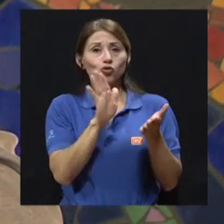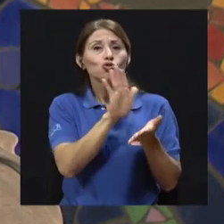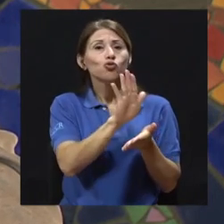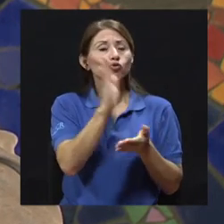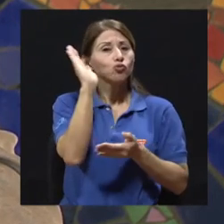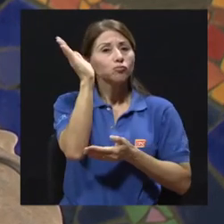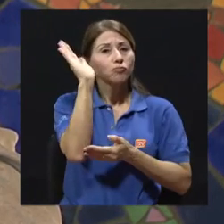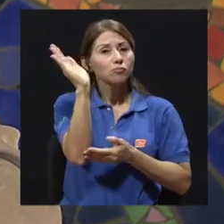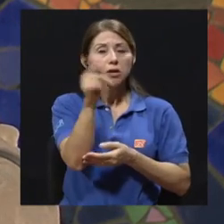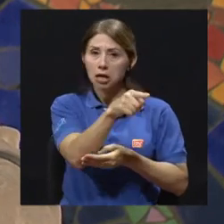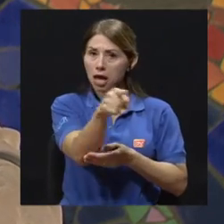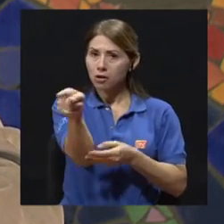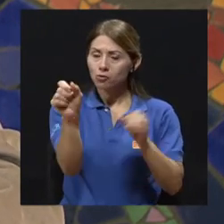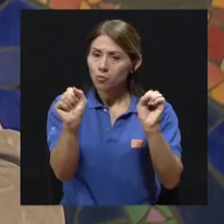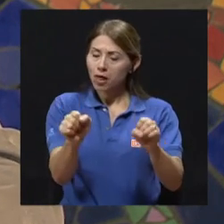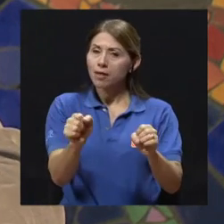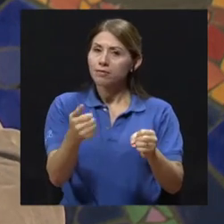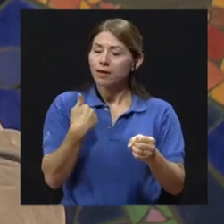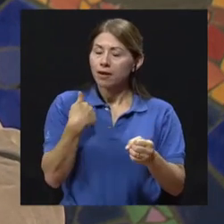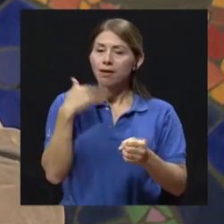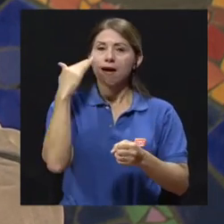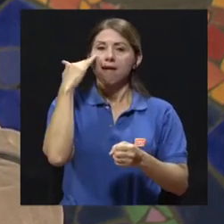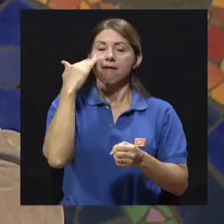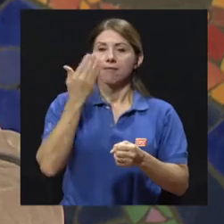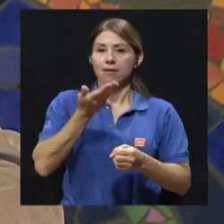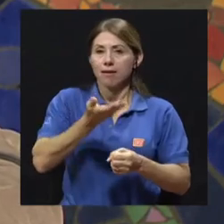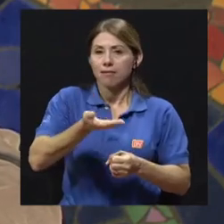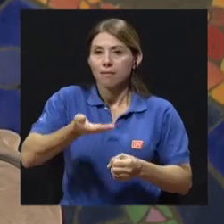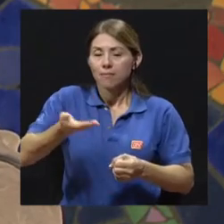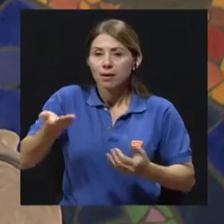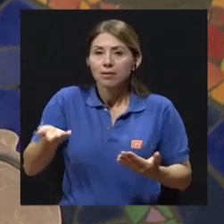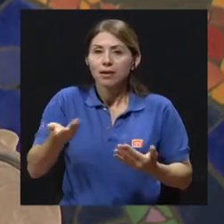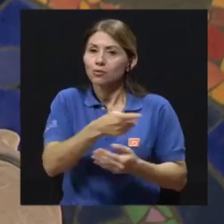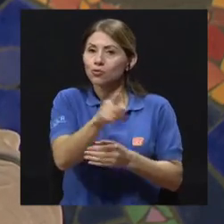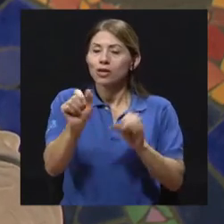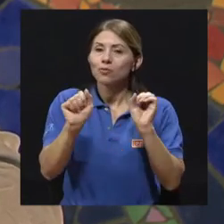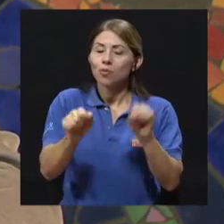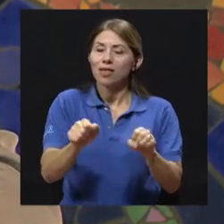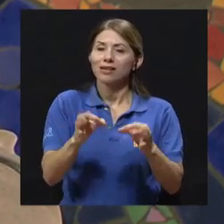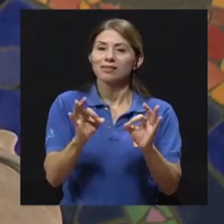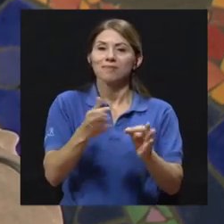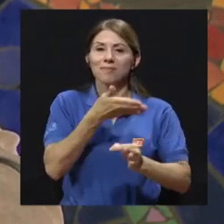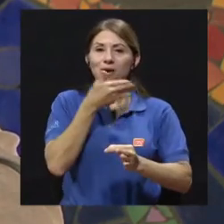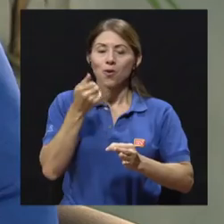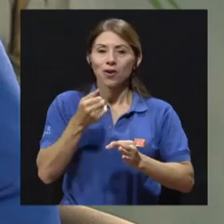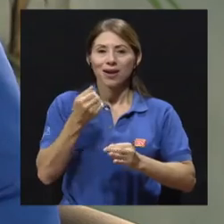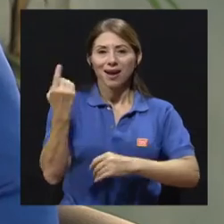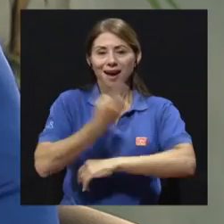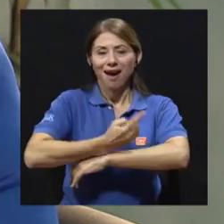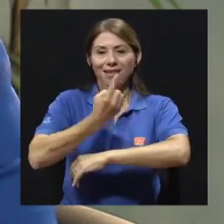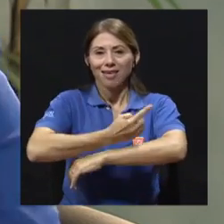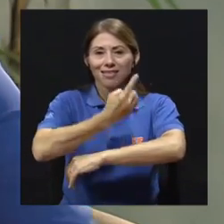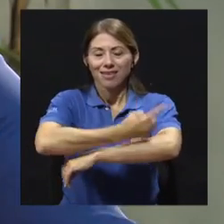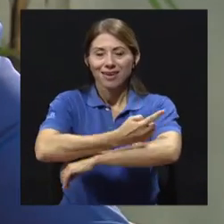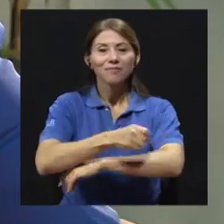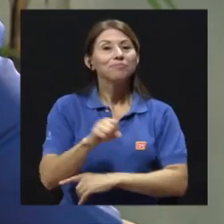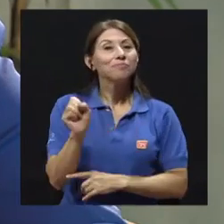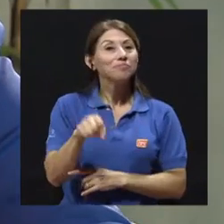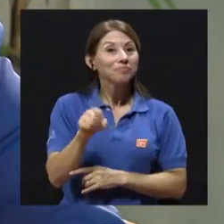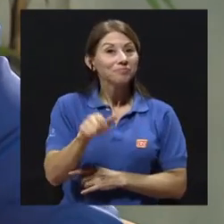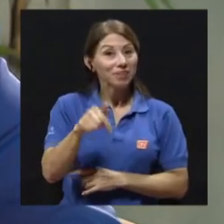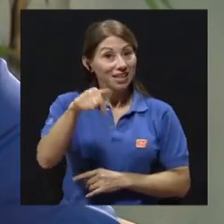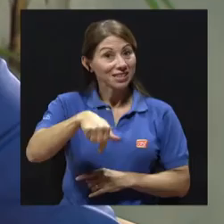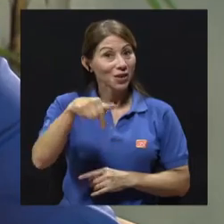aportan, pues herramientas, ¿verdad?, para que puedan en sus familias poder estar mejor cada día. Claro, y es que hoy precisamente no